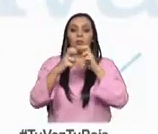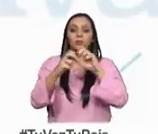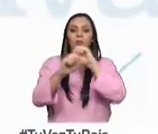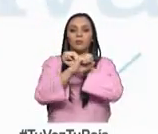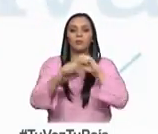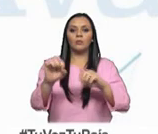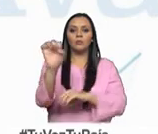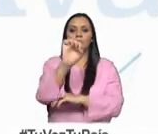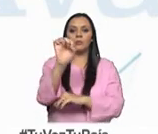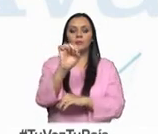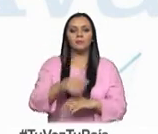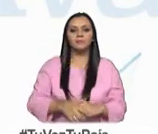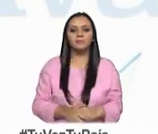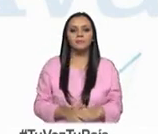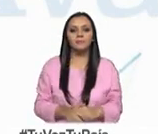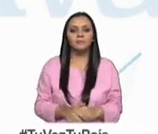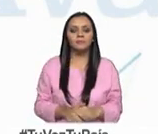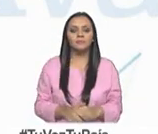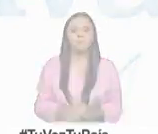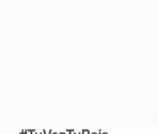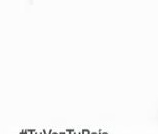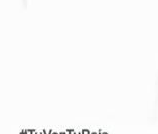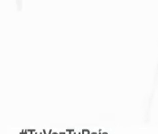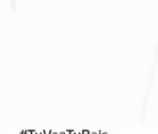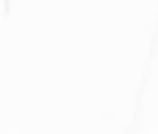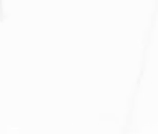con coche bomba. Ya regresamos.